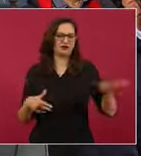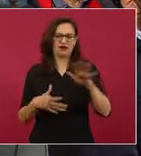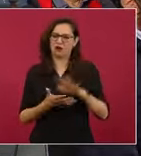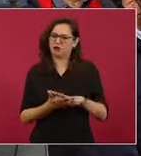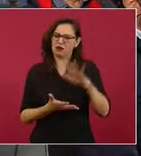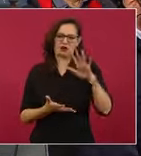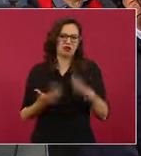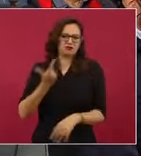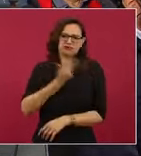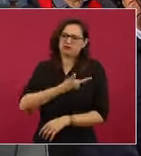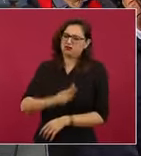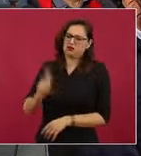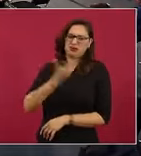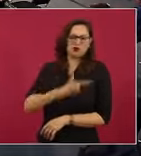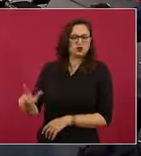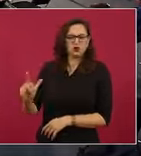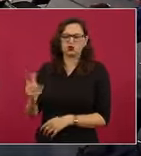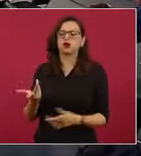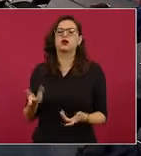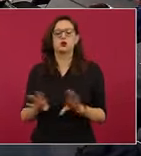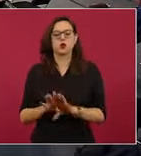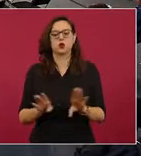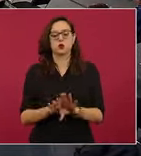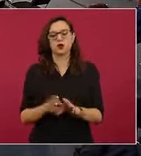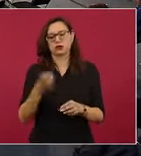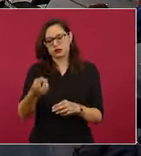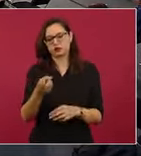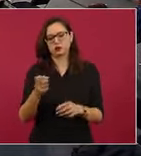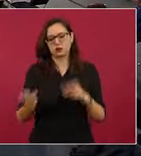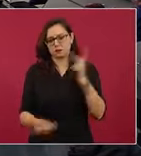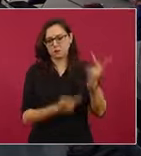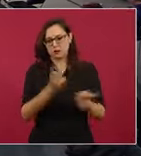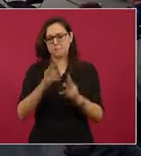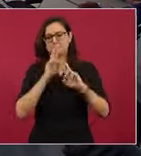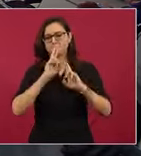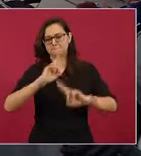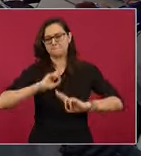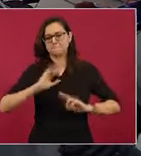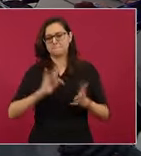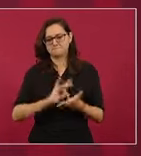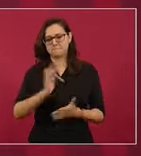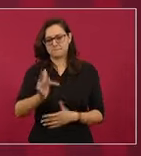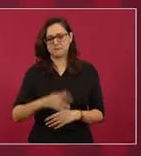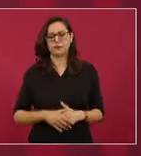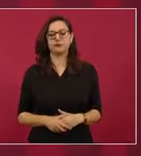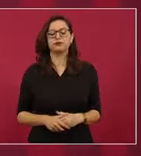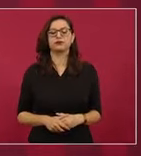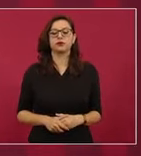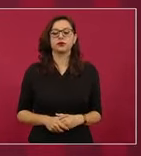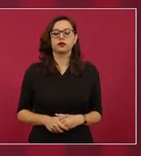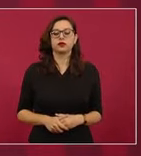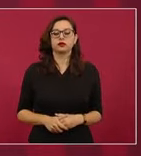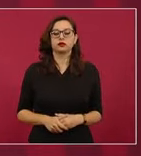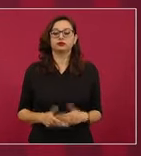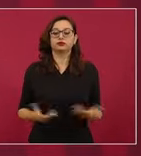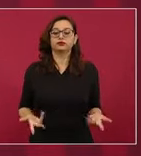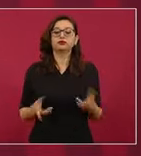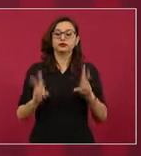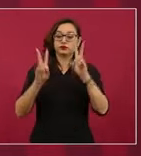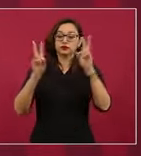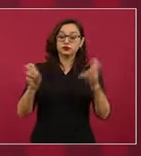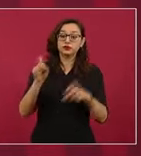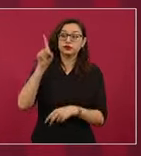mi pregunta. Esas serían mis dos preguntas más. Le agradezco las respuestas. En el caso de la guerra, nosotros no vamos a